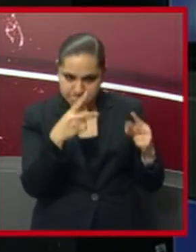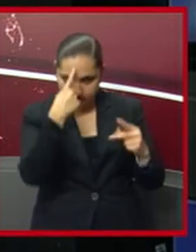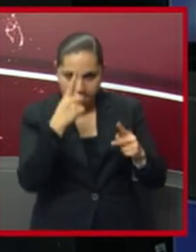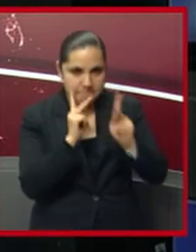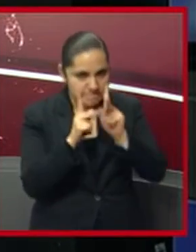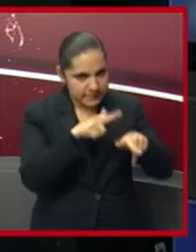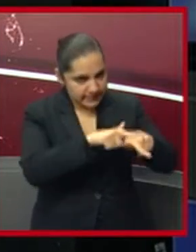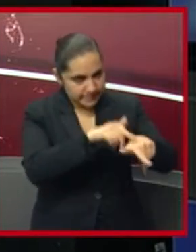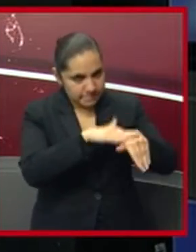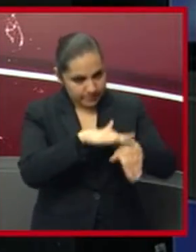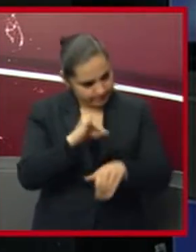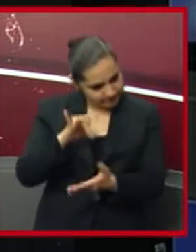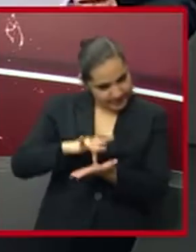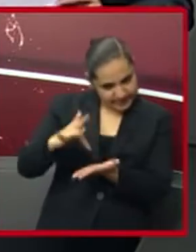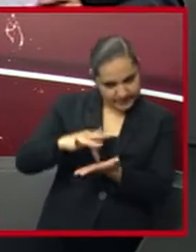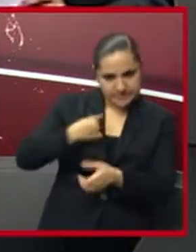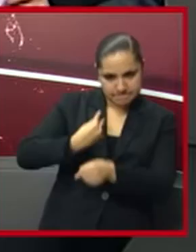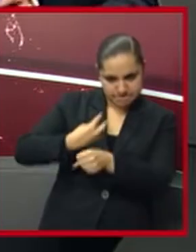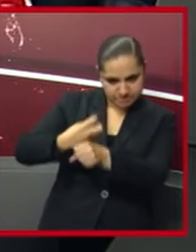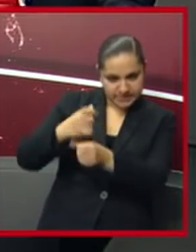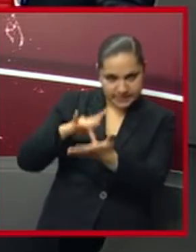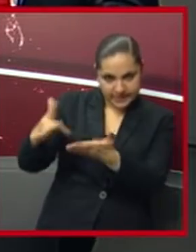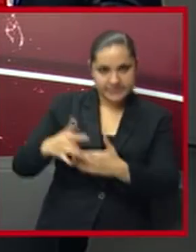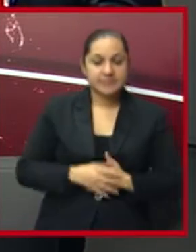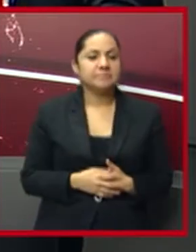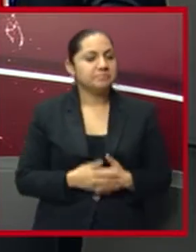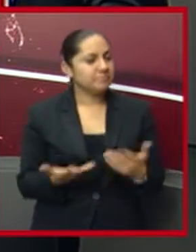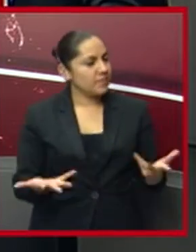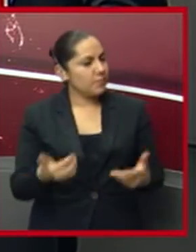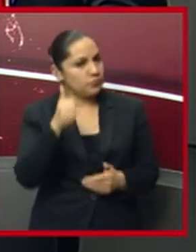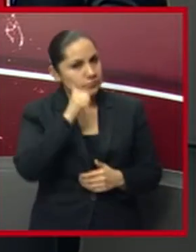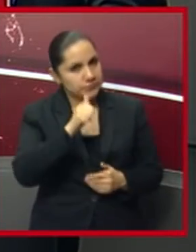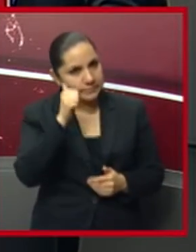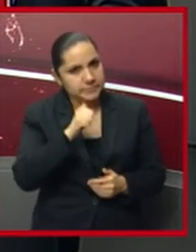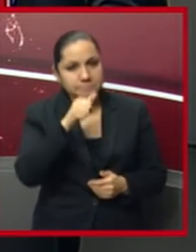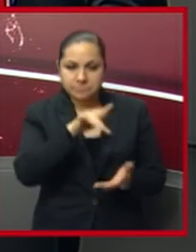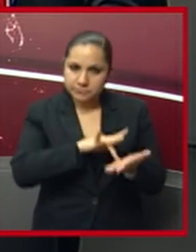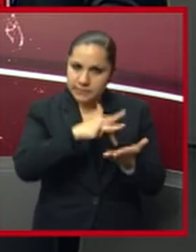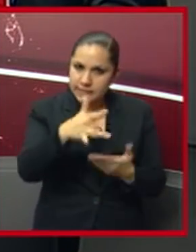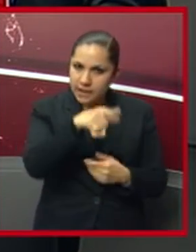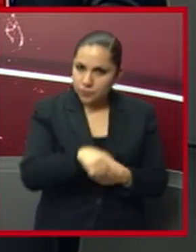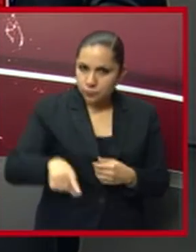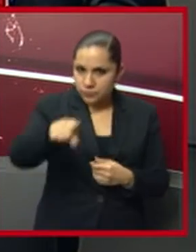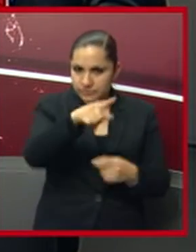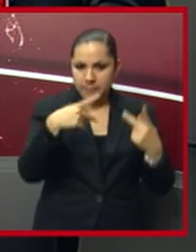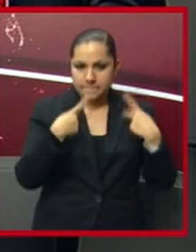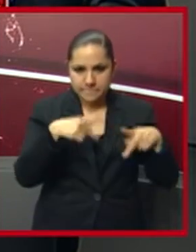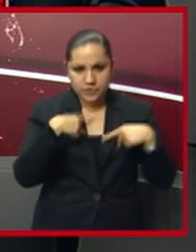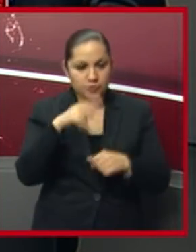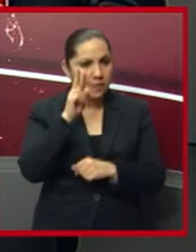Encantado de estar aquí. Muchas gracias. Espérenme un segundo. Y bueno, como siempre, muchísimas gracias a usted que nos está pues aquí siguiendo